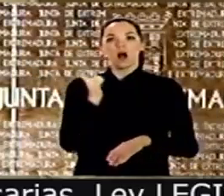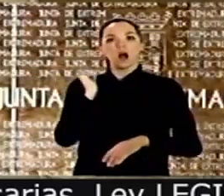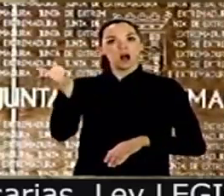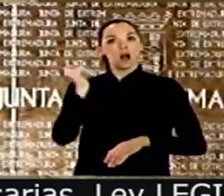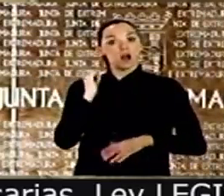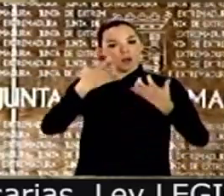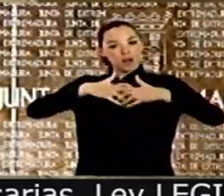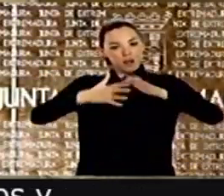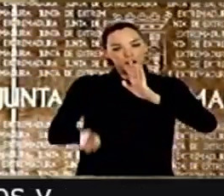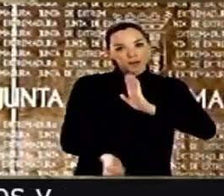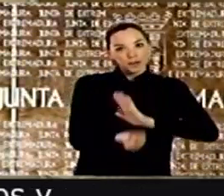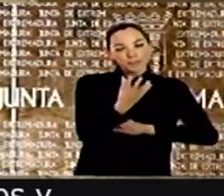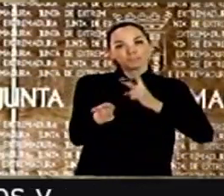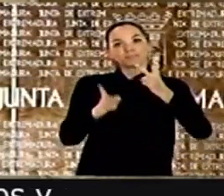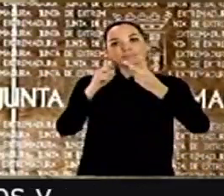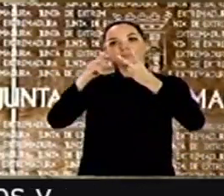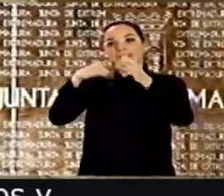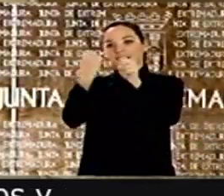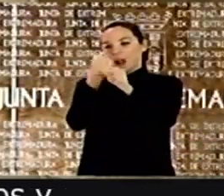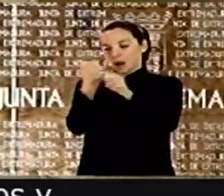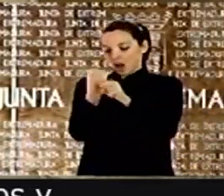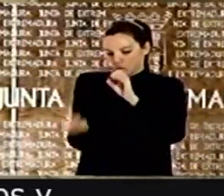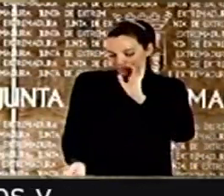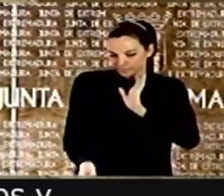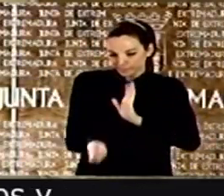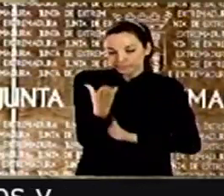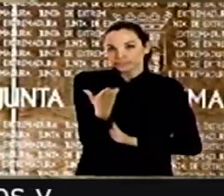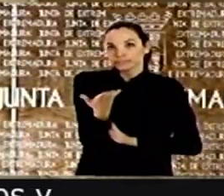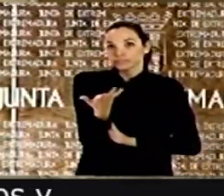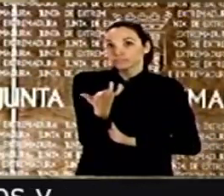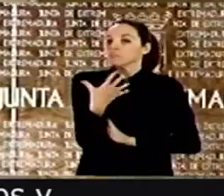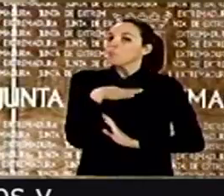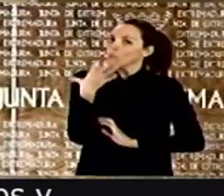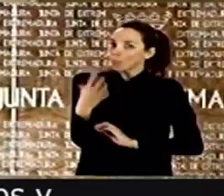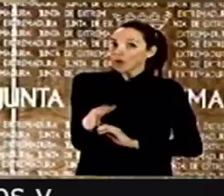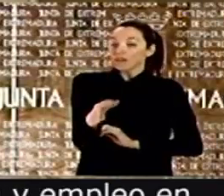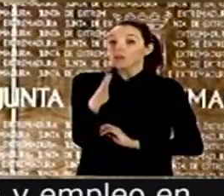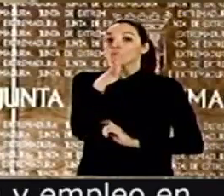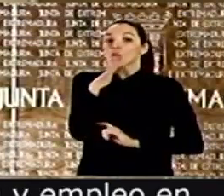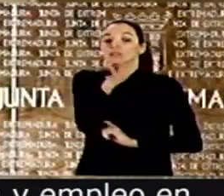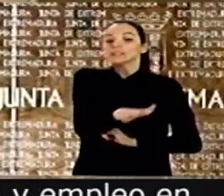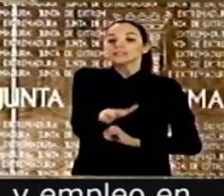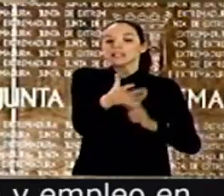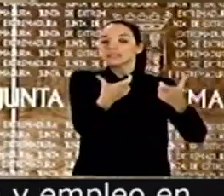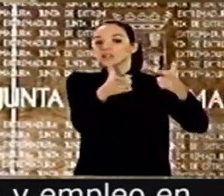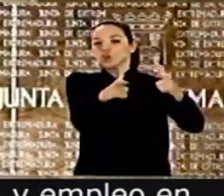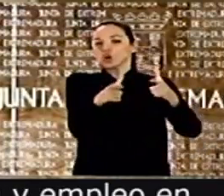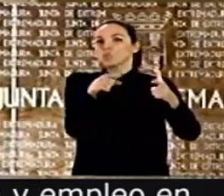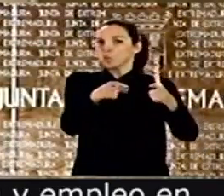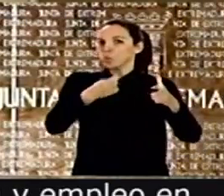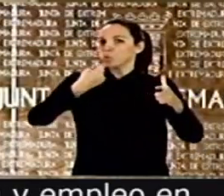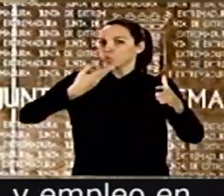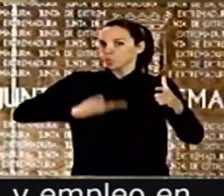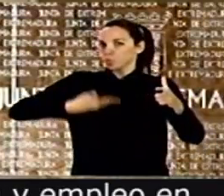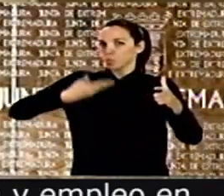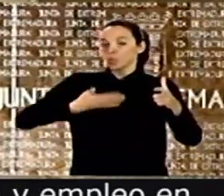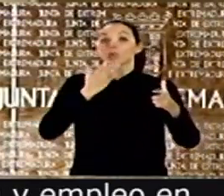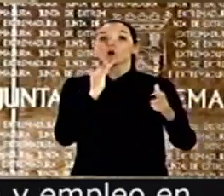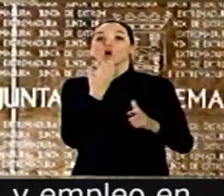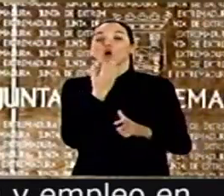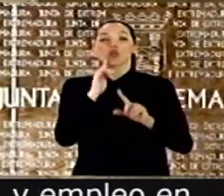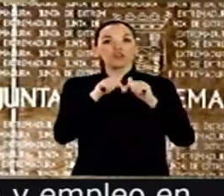industria y empleo en aquellos sectores que van a empezar a ser fuertes en los próximos años, como es el ocio familiar. Para